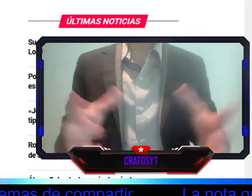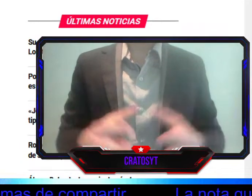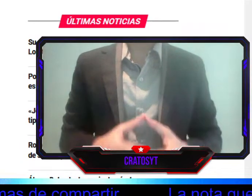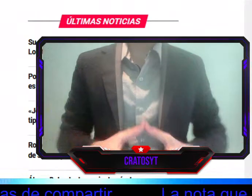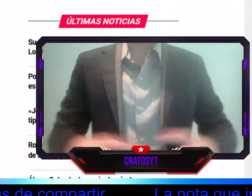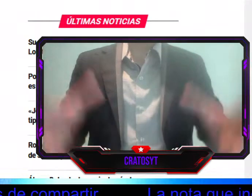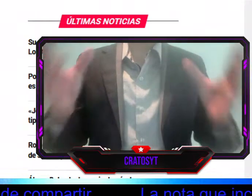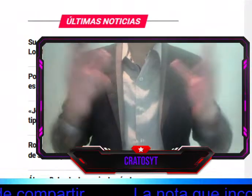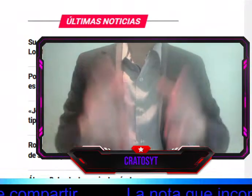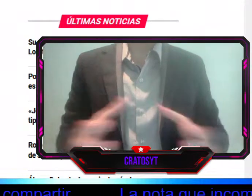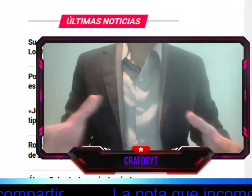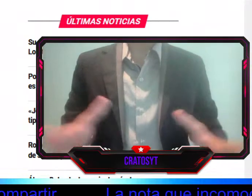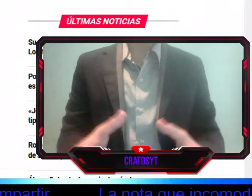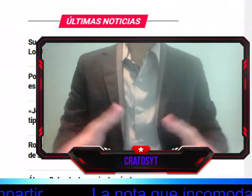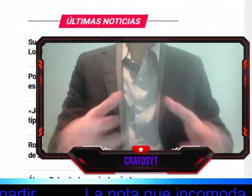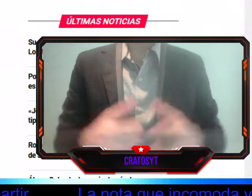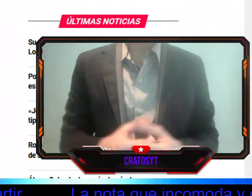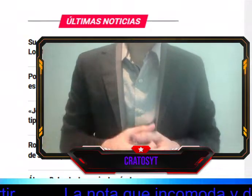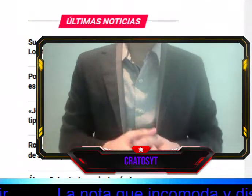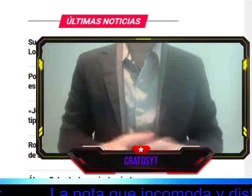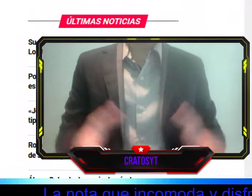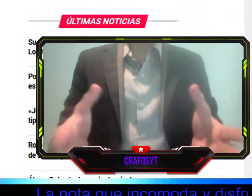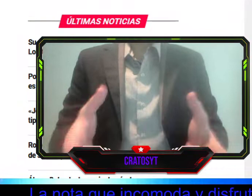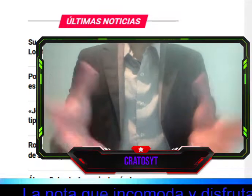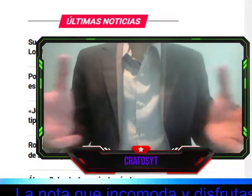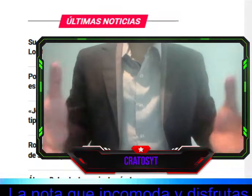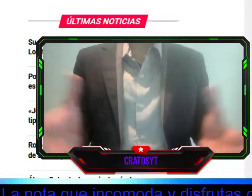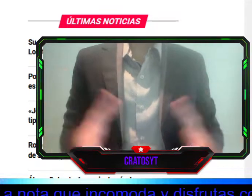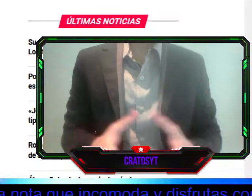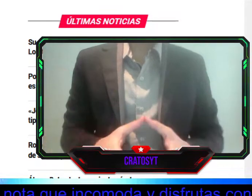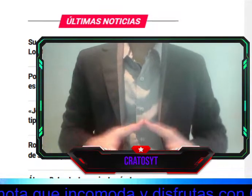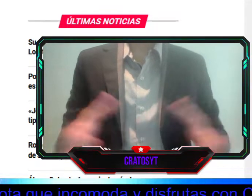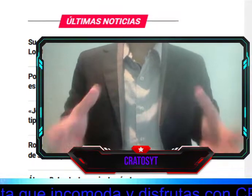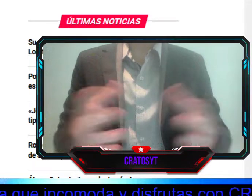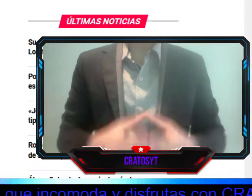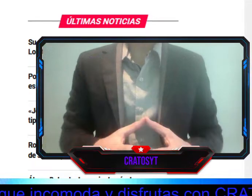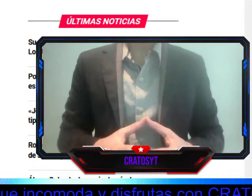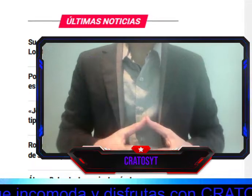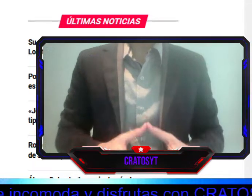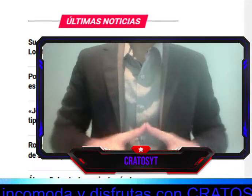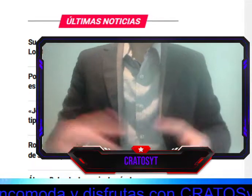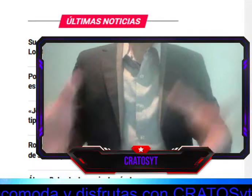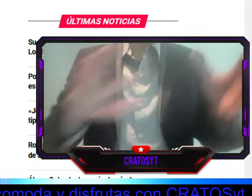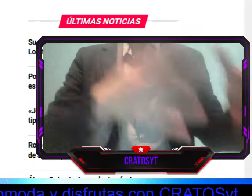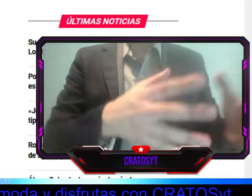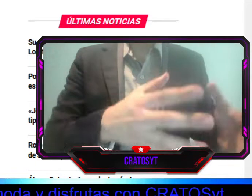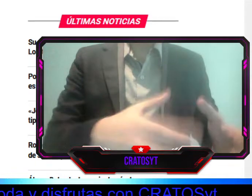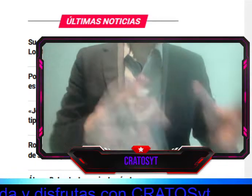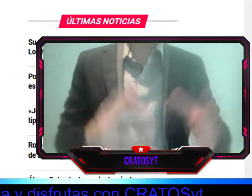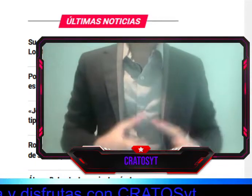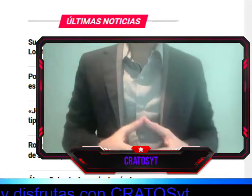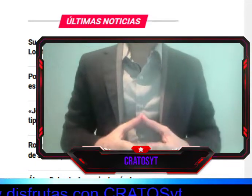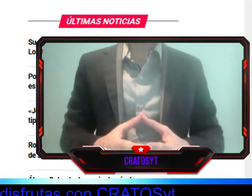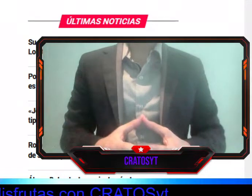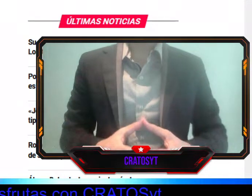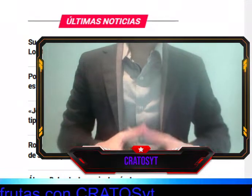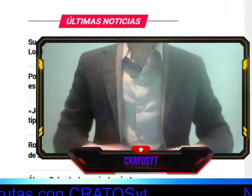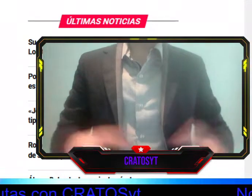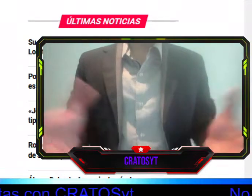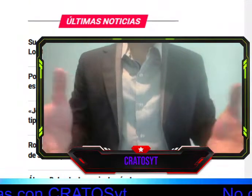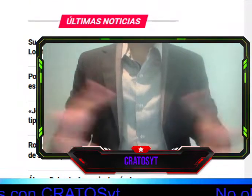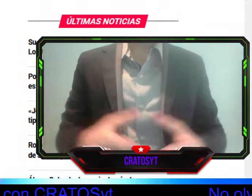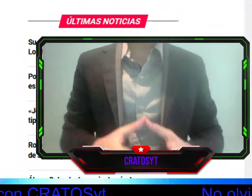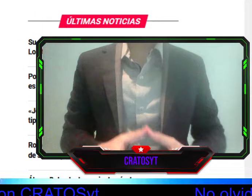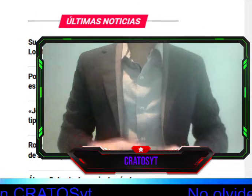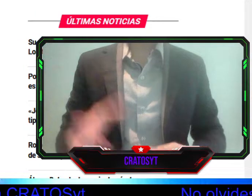dijo Broso, que al poder se le cuestiona, no se le aplaude, pero esta bola de pendejos está aplaudiendo a uno de los lados, que es justamente a la oposición.